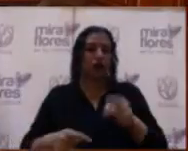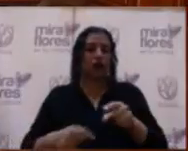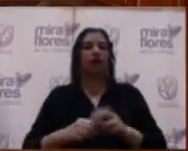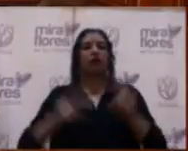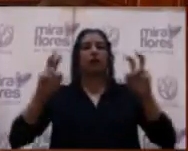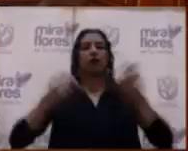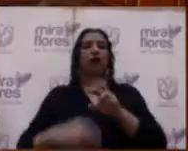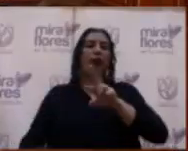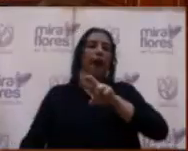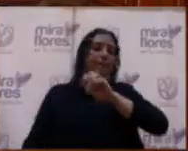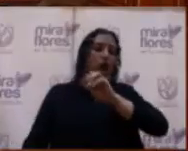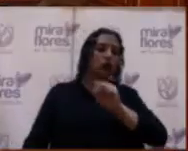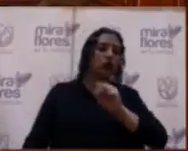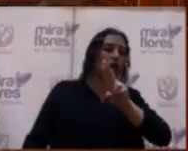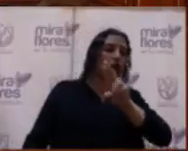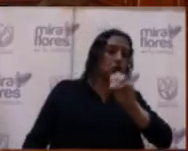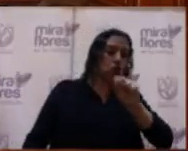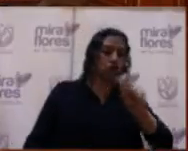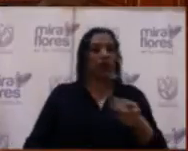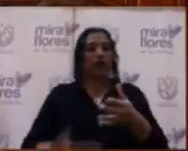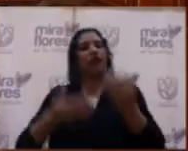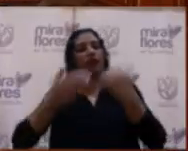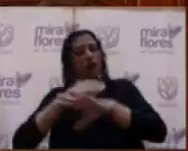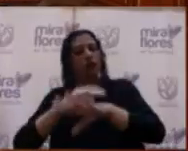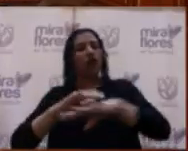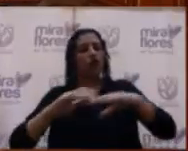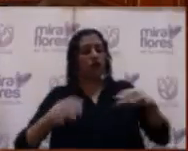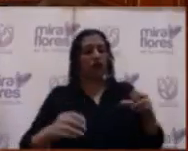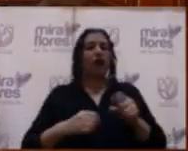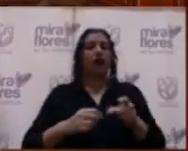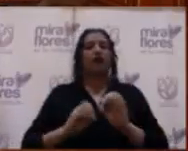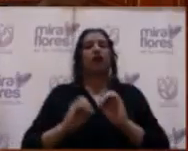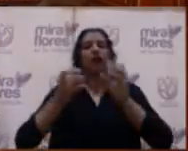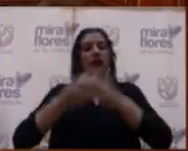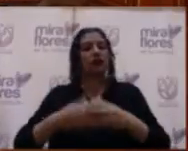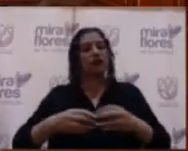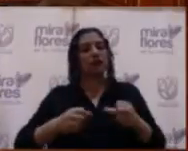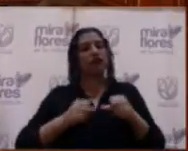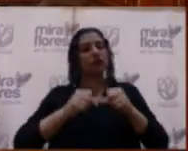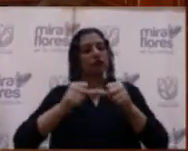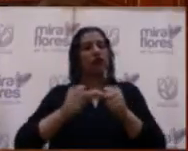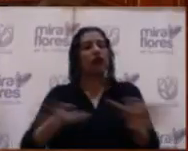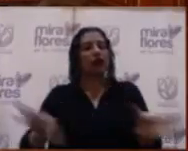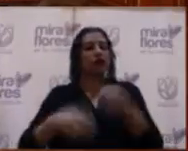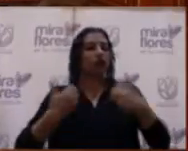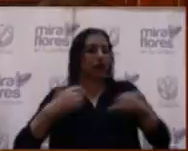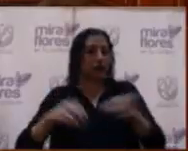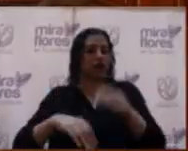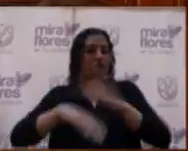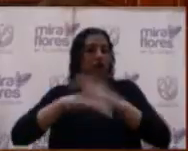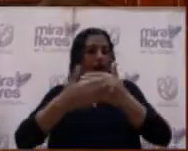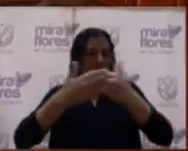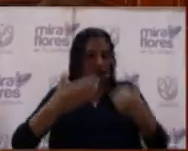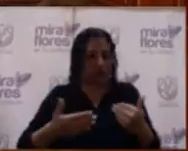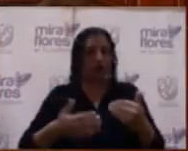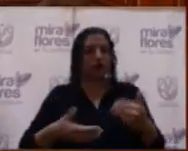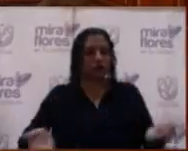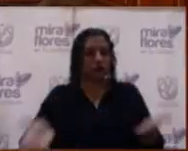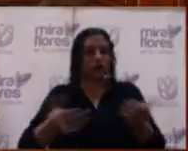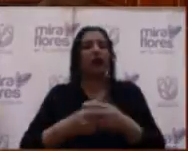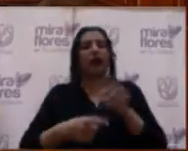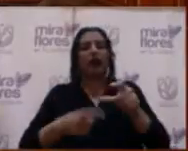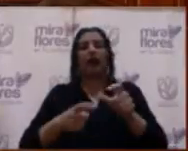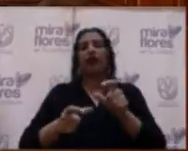su comunicación interna y externa, la institución continuará realizando acciones de prevención en la población